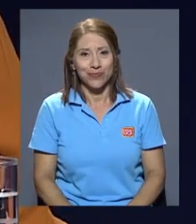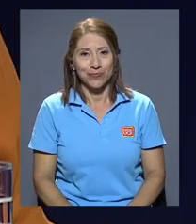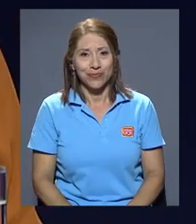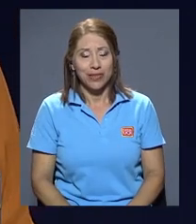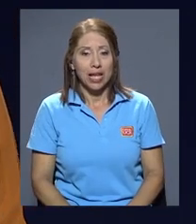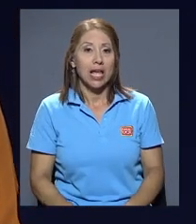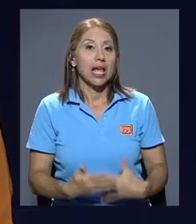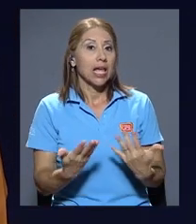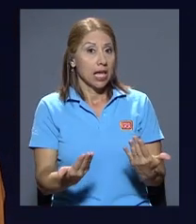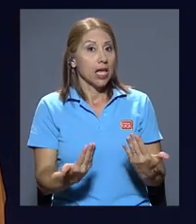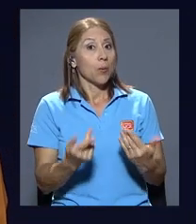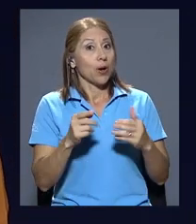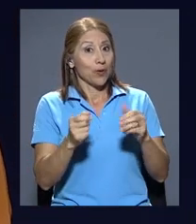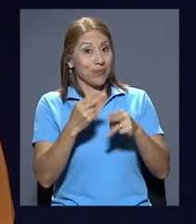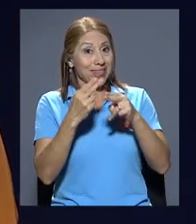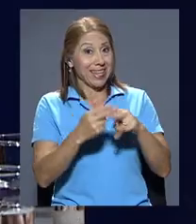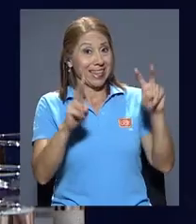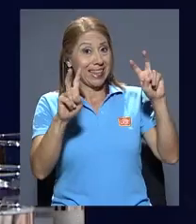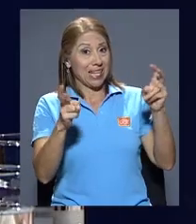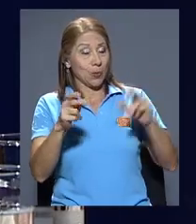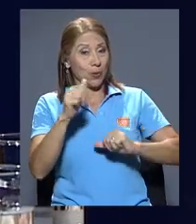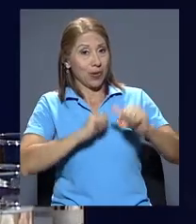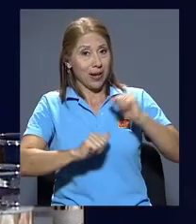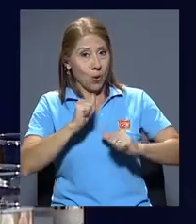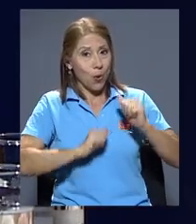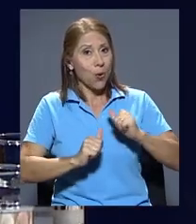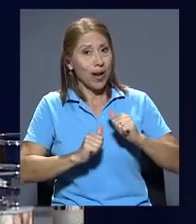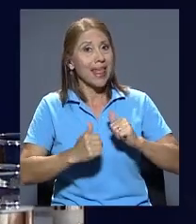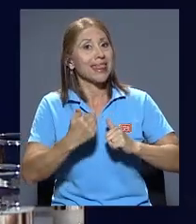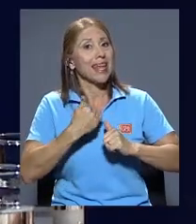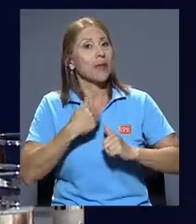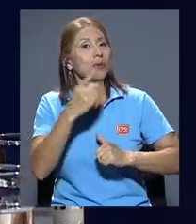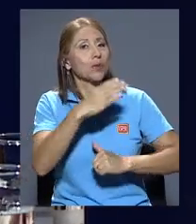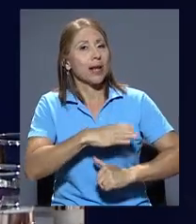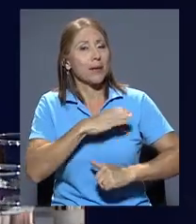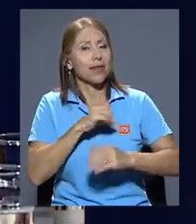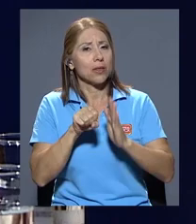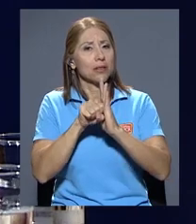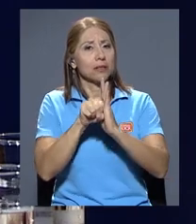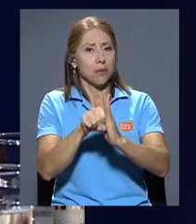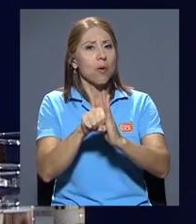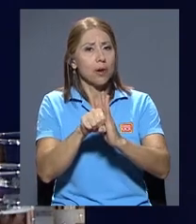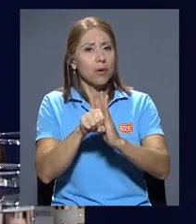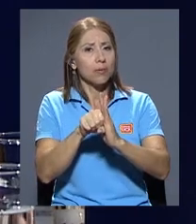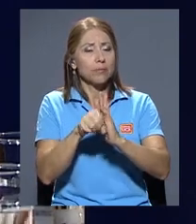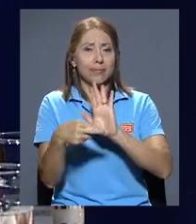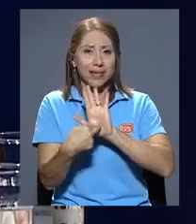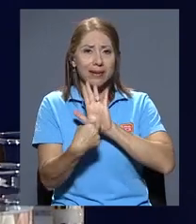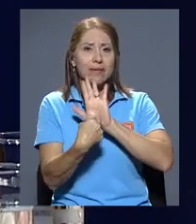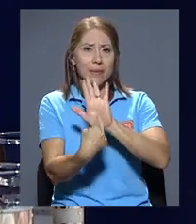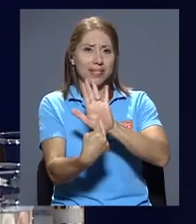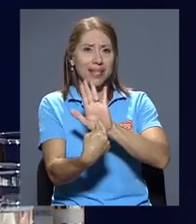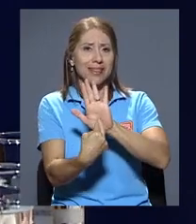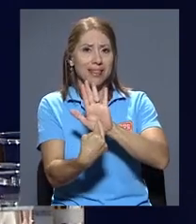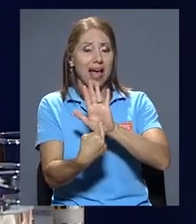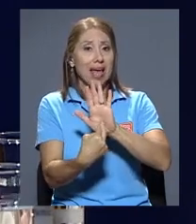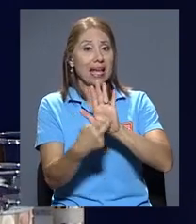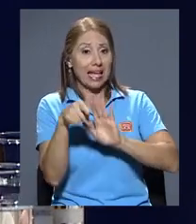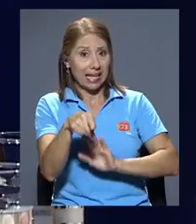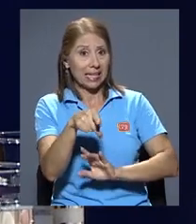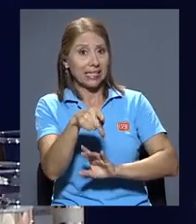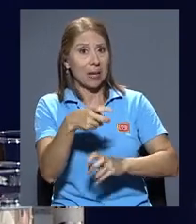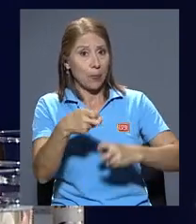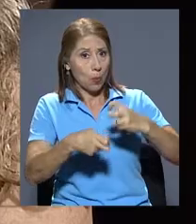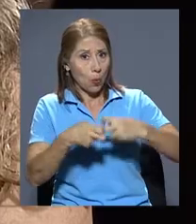tenemos desde el título de la obra un elemento simbólico que representa esta